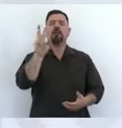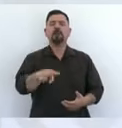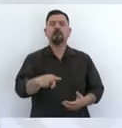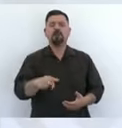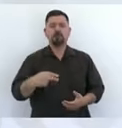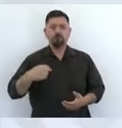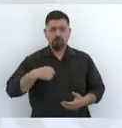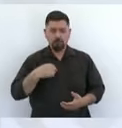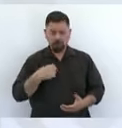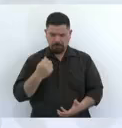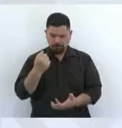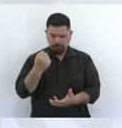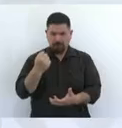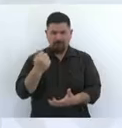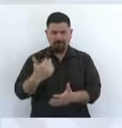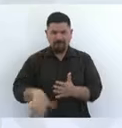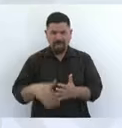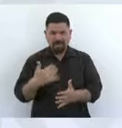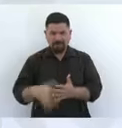falta presupuesto,